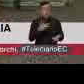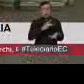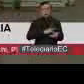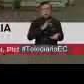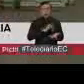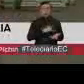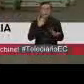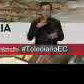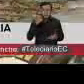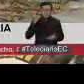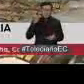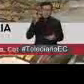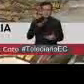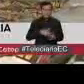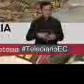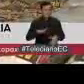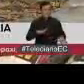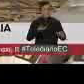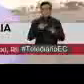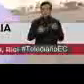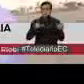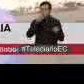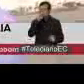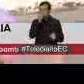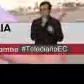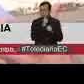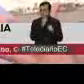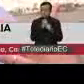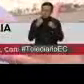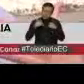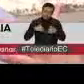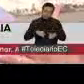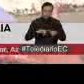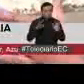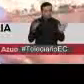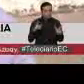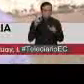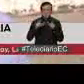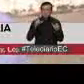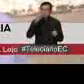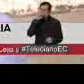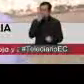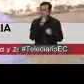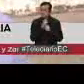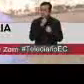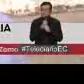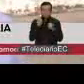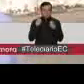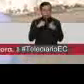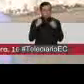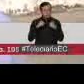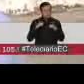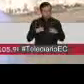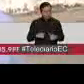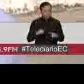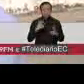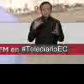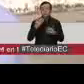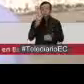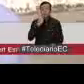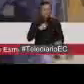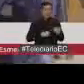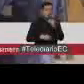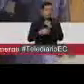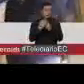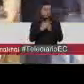visitado agricultores aquí mismo han parado de trabajar a quienes nos han permitido mantener la cuarentena con alimentación